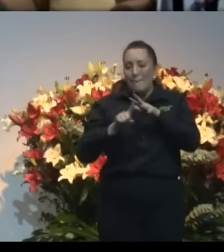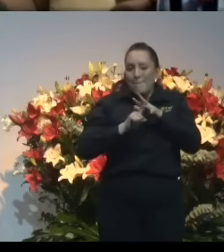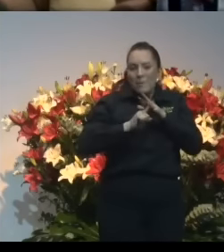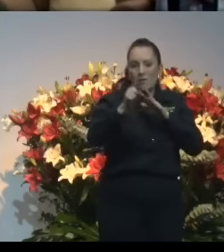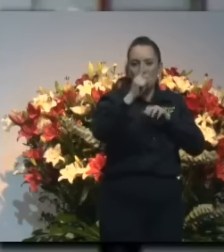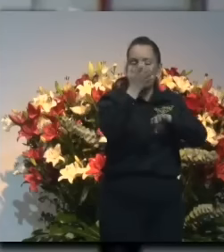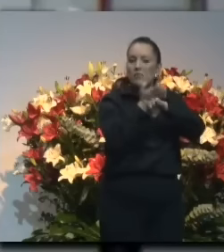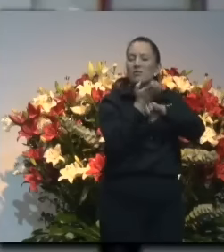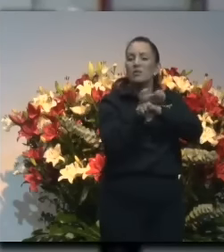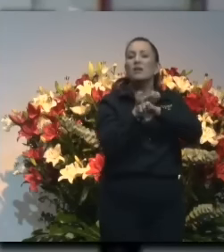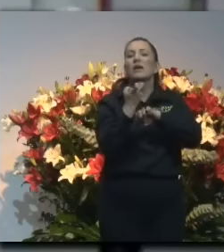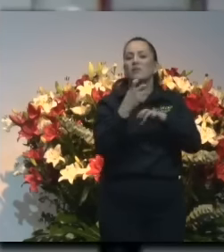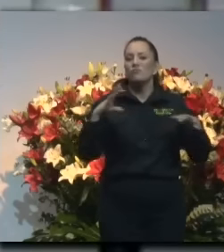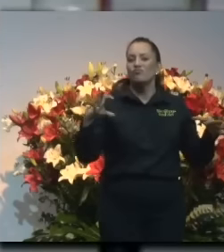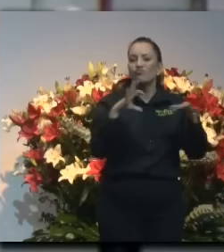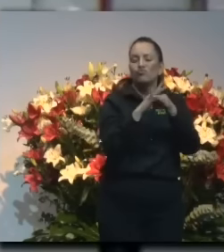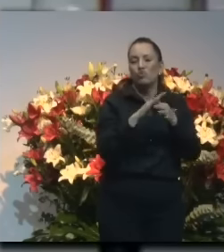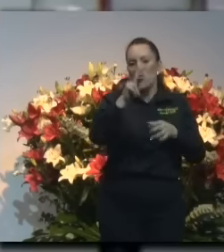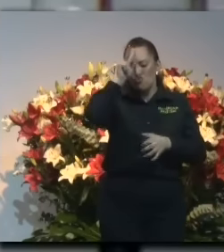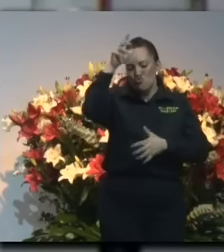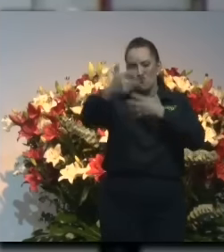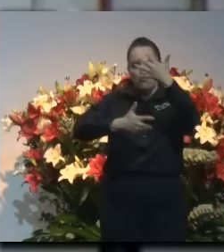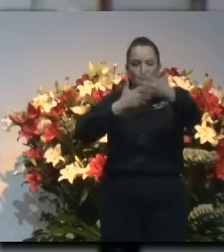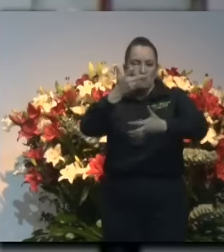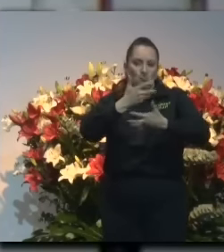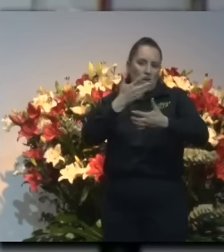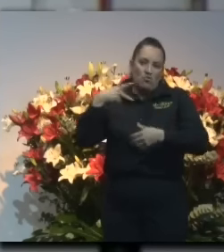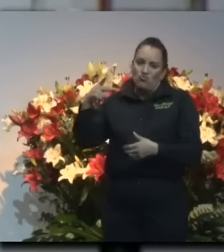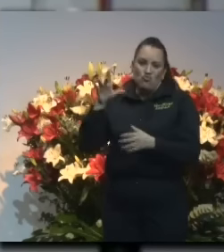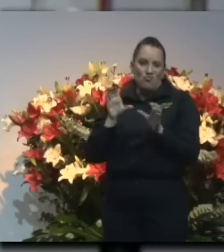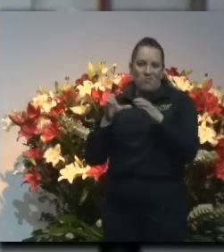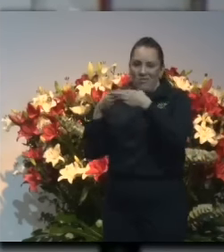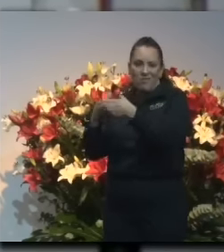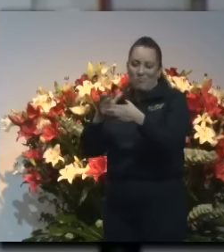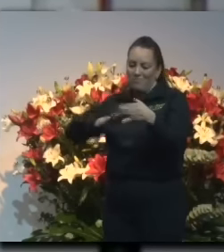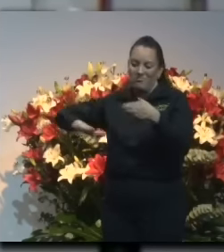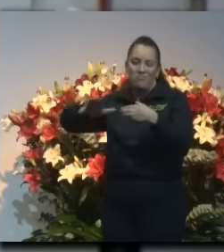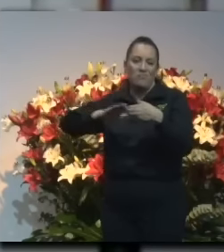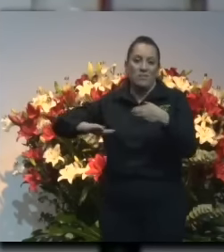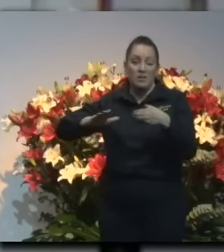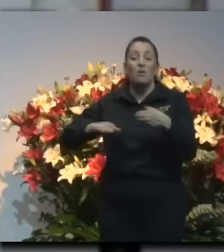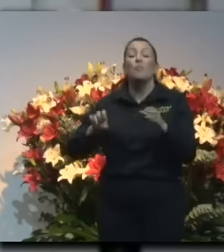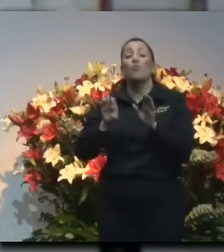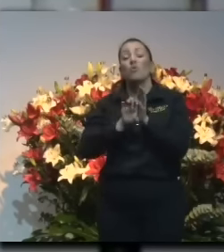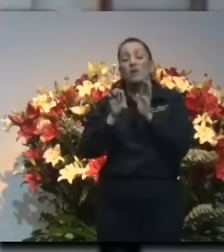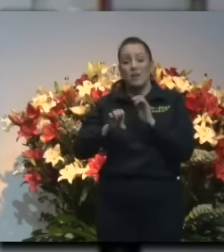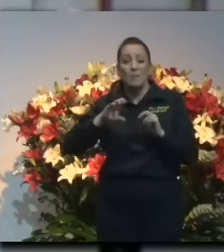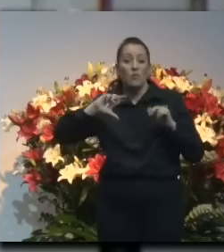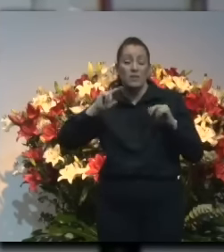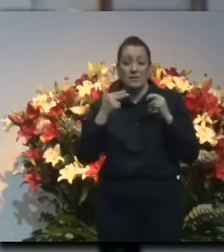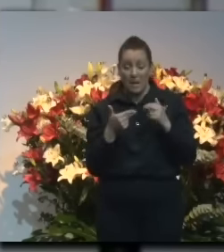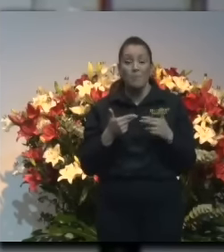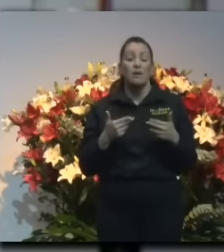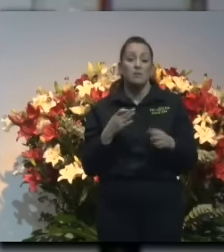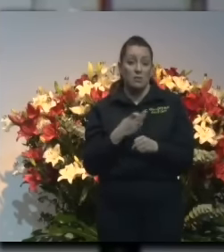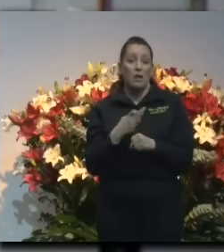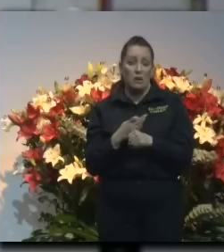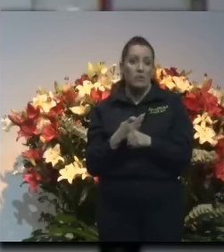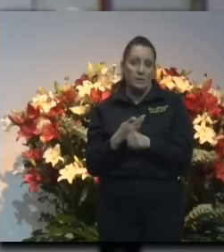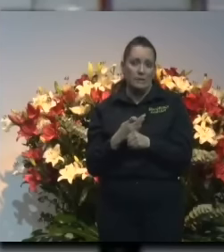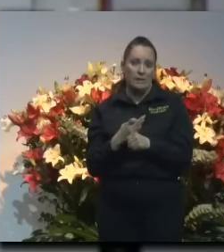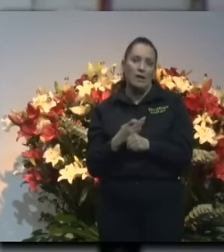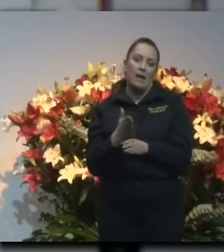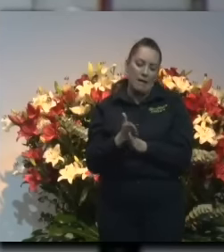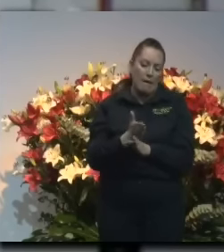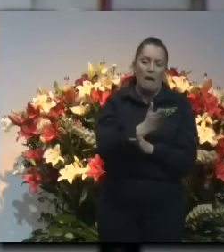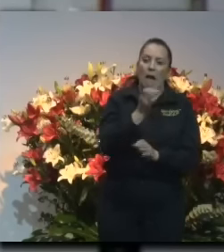Unidos tiene que ver con la violencia en sus comunidades. Lo que está pasando en Chiapas en este momento ya había pasado